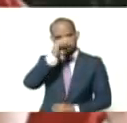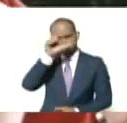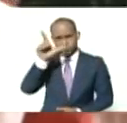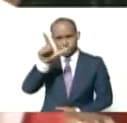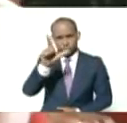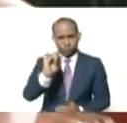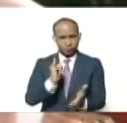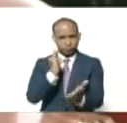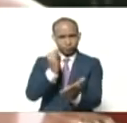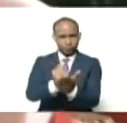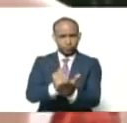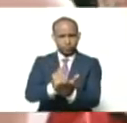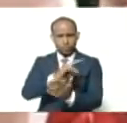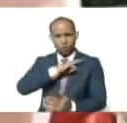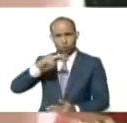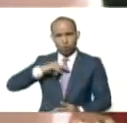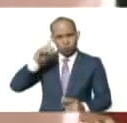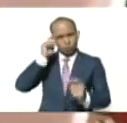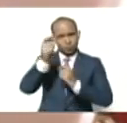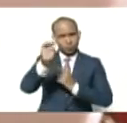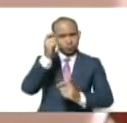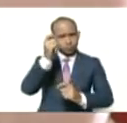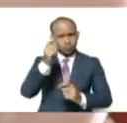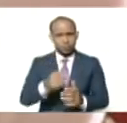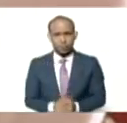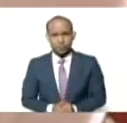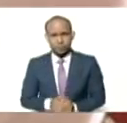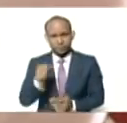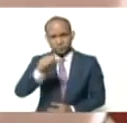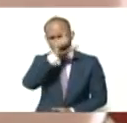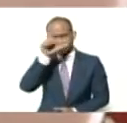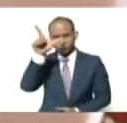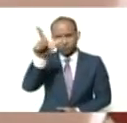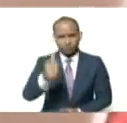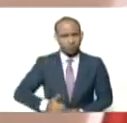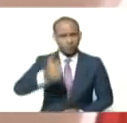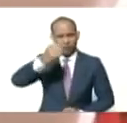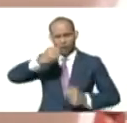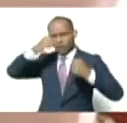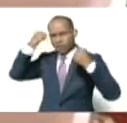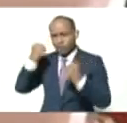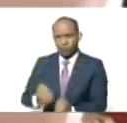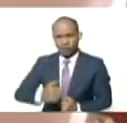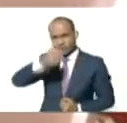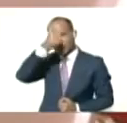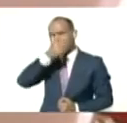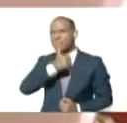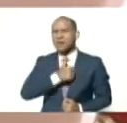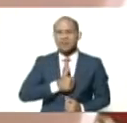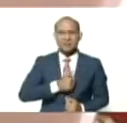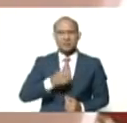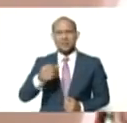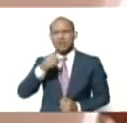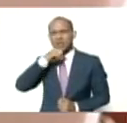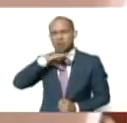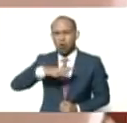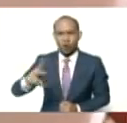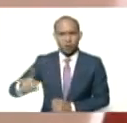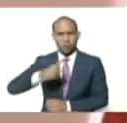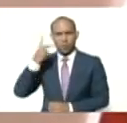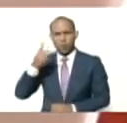iniciamos reconociendo como el partido de mayor resistencia histórica y fortaleza política